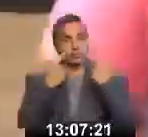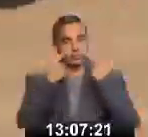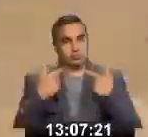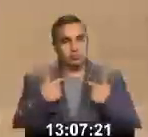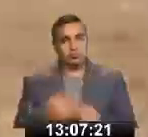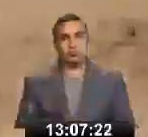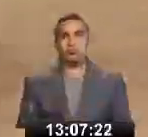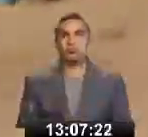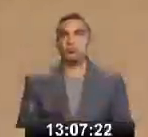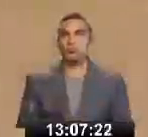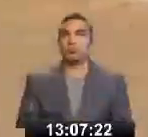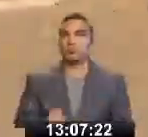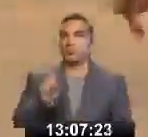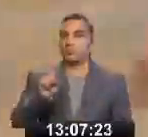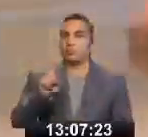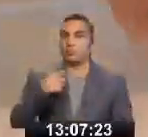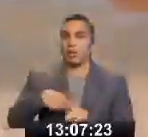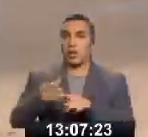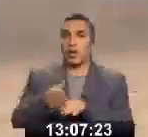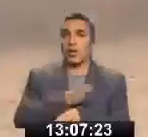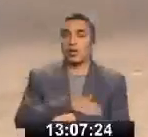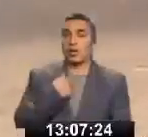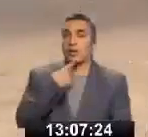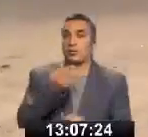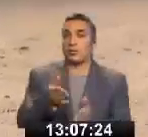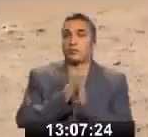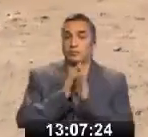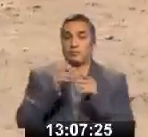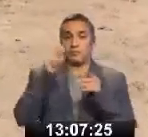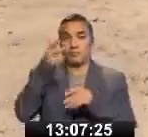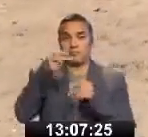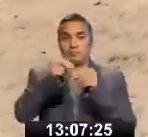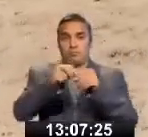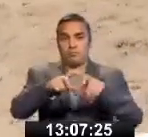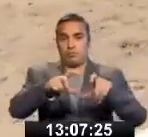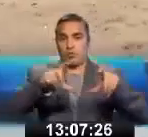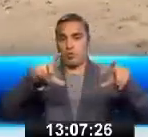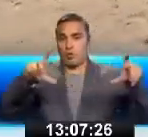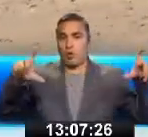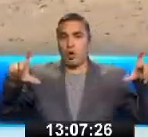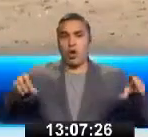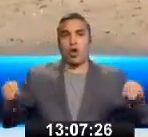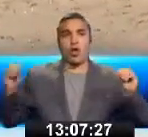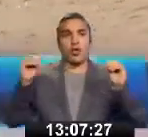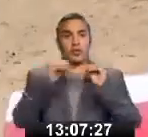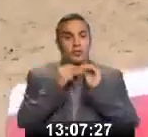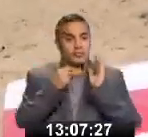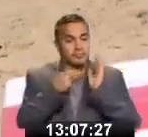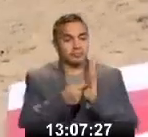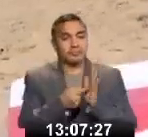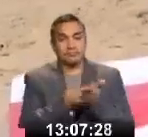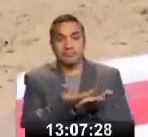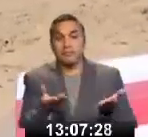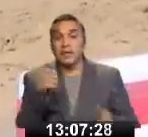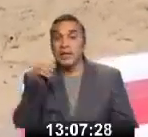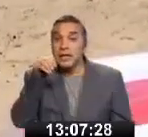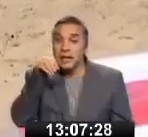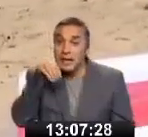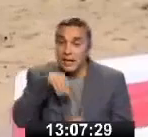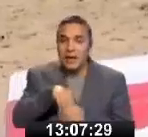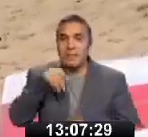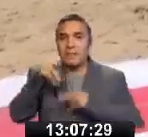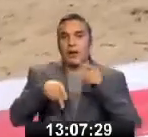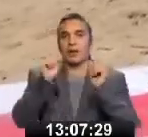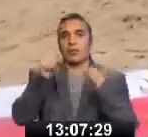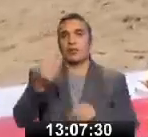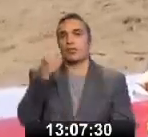Ahora, yo no quiero despedirme sin antes pedirle a mi camarógrafo que abra un poco la toma para que veamos todas estas delicias nuevamente que nos ofrecen aquí en el Cantón